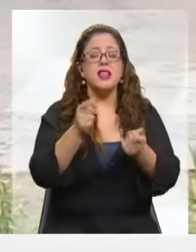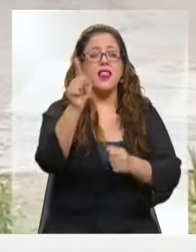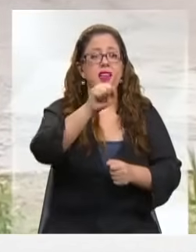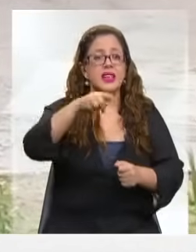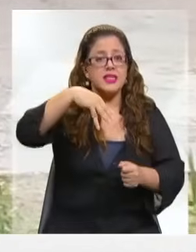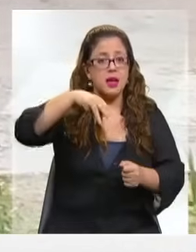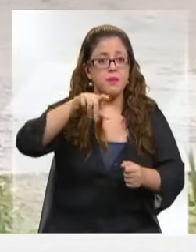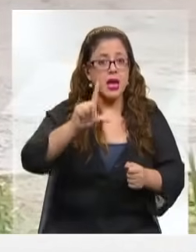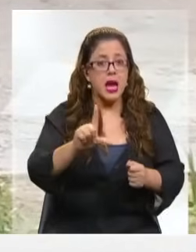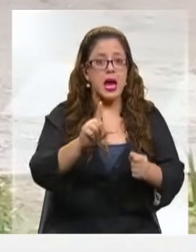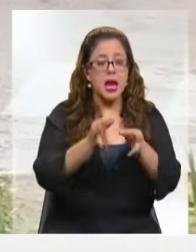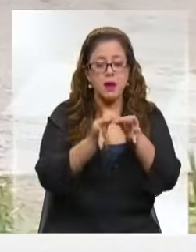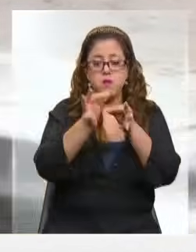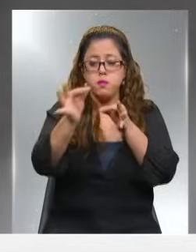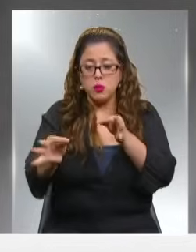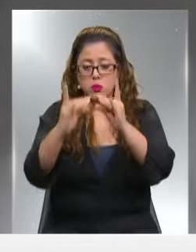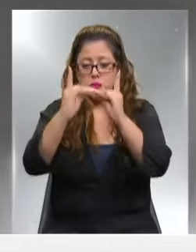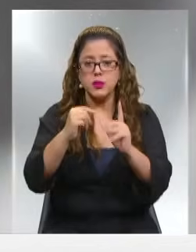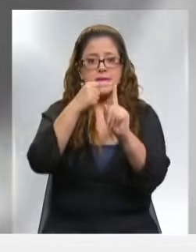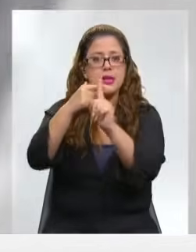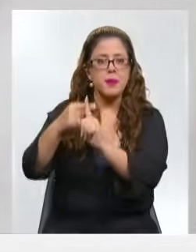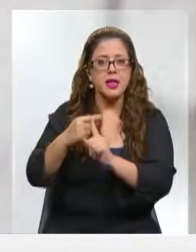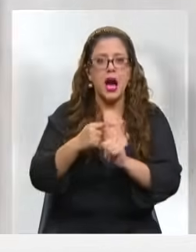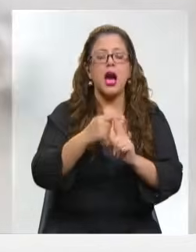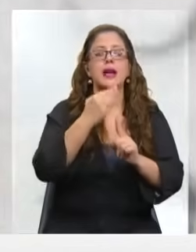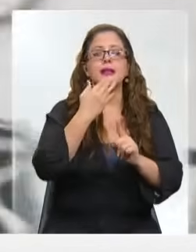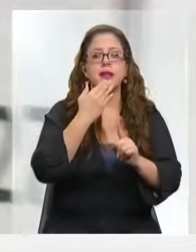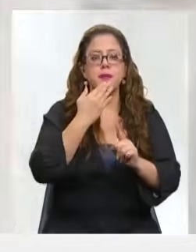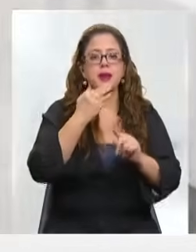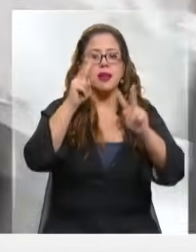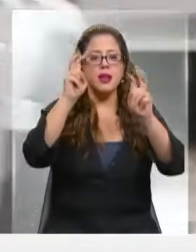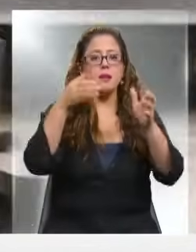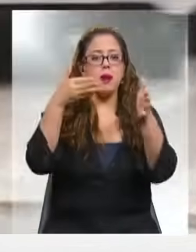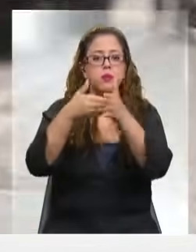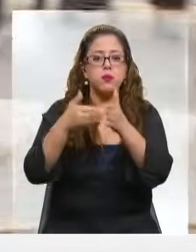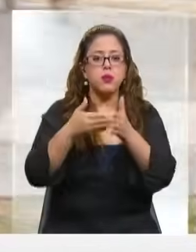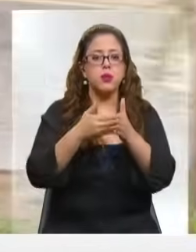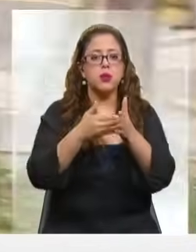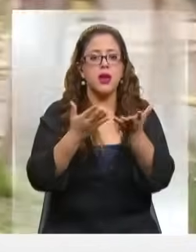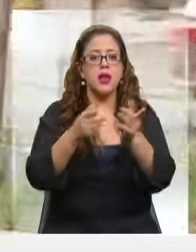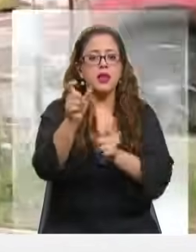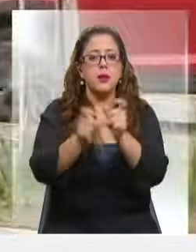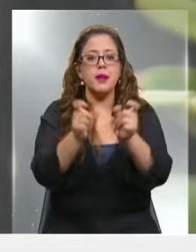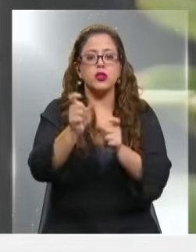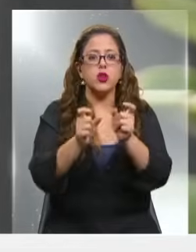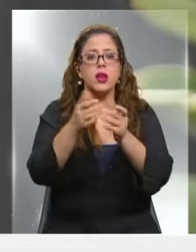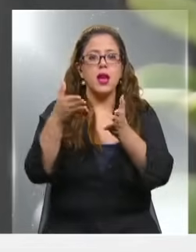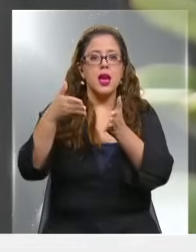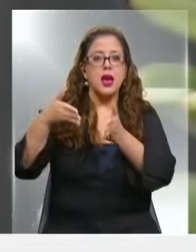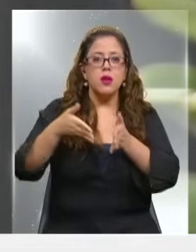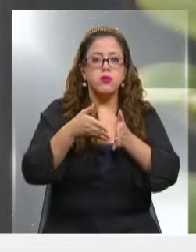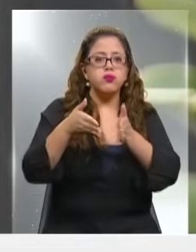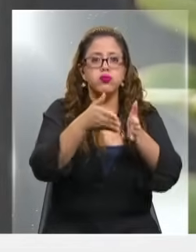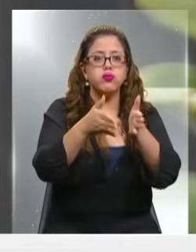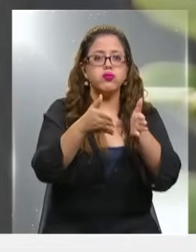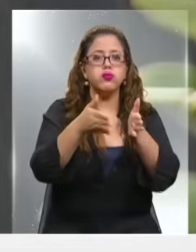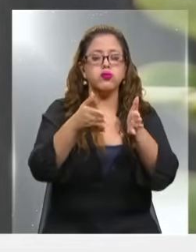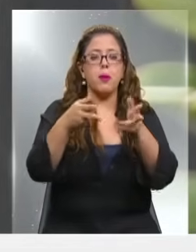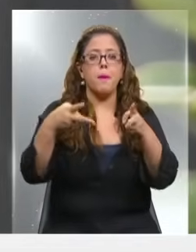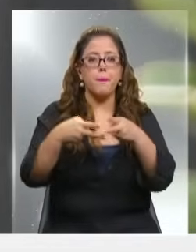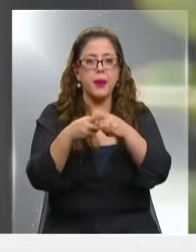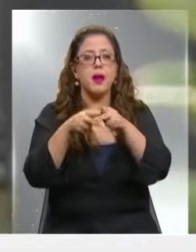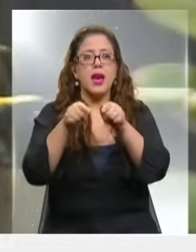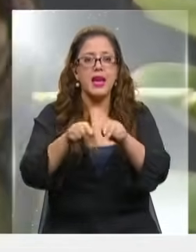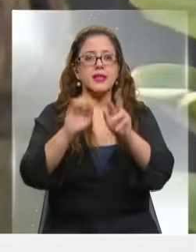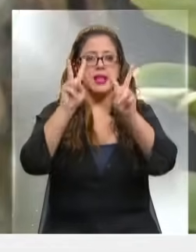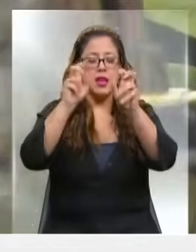médico legal hasta el cementerio. Además, la restricción de personas en los recorridos y puntos de interés, todo avalado en un